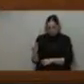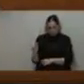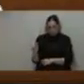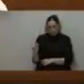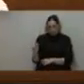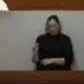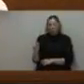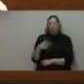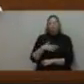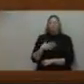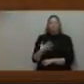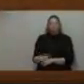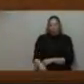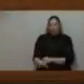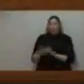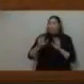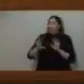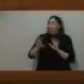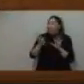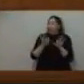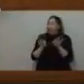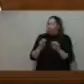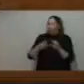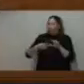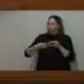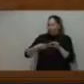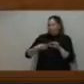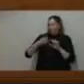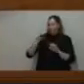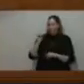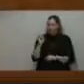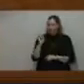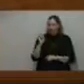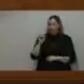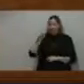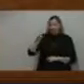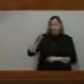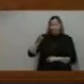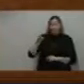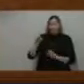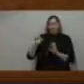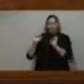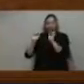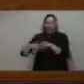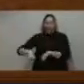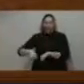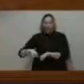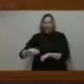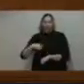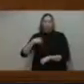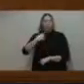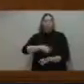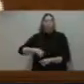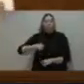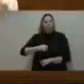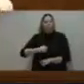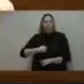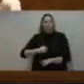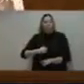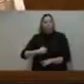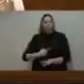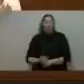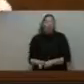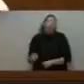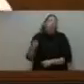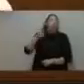presupuestario. Pero es que hay dos opciones. O usted acuerda con el Grupo de Podemos, o usted acuerda con el